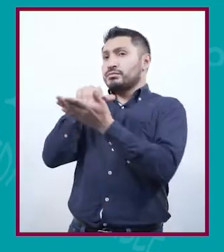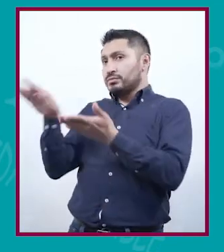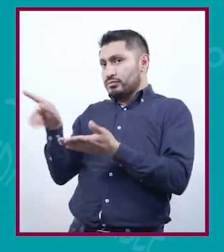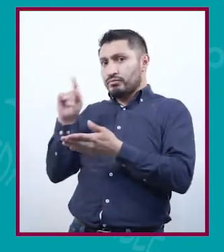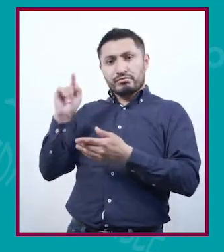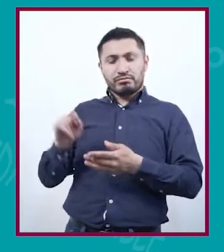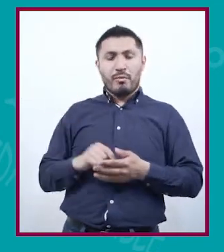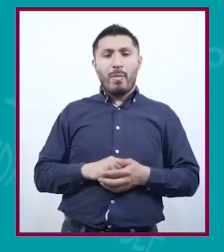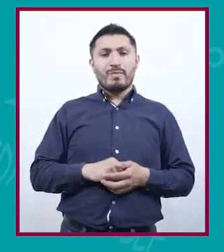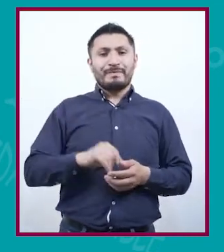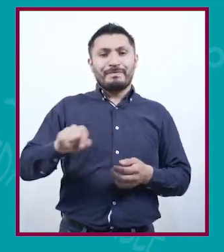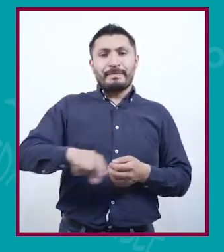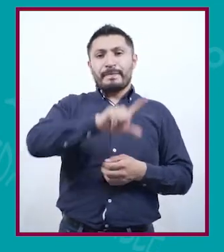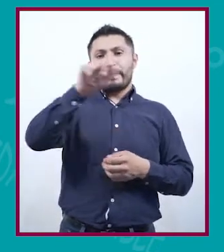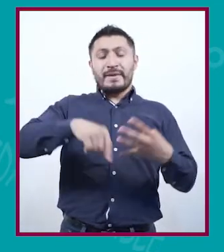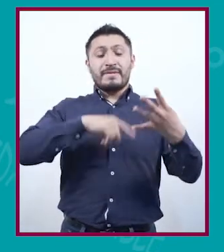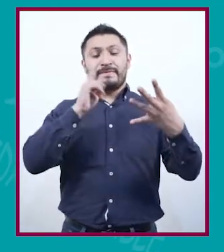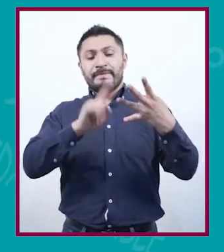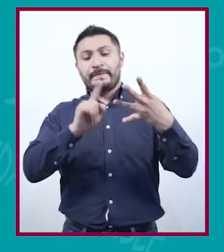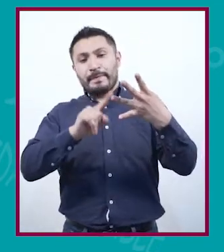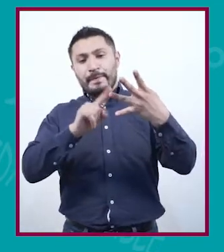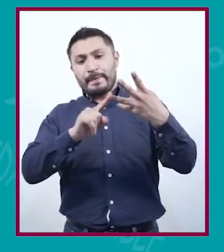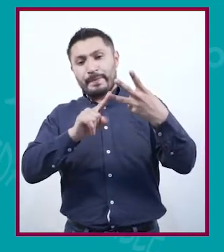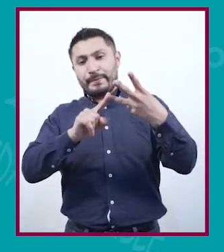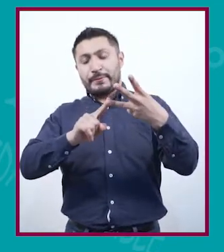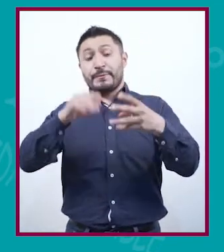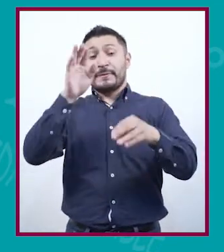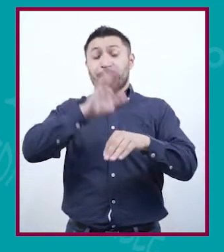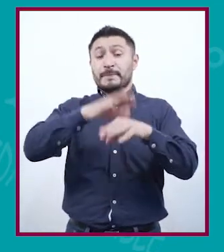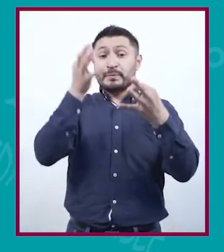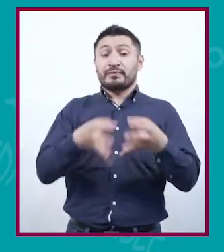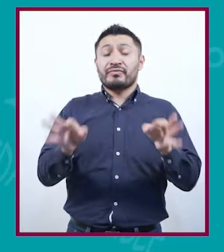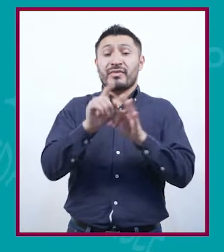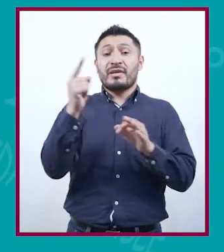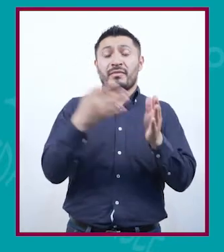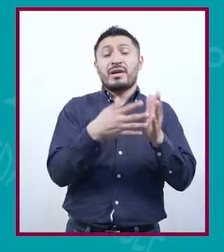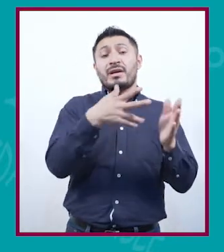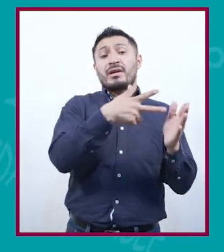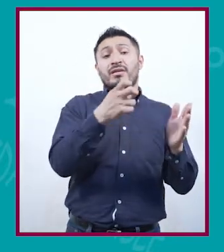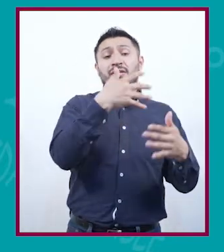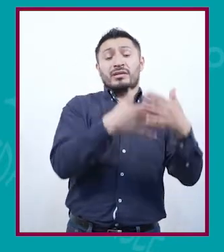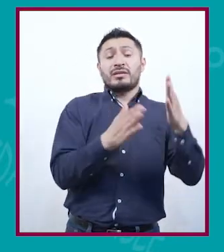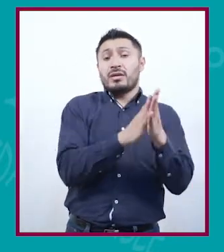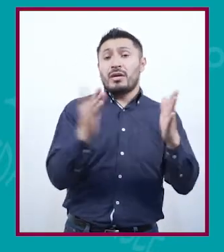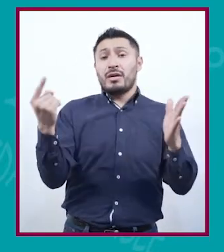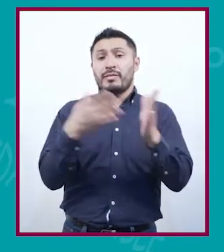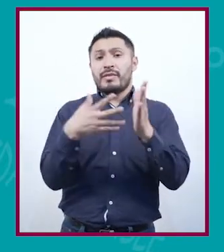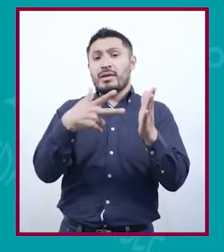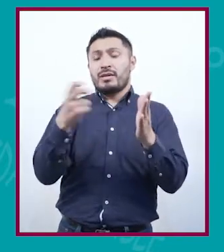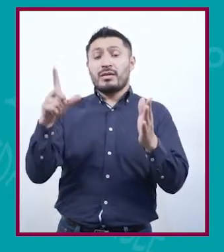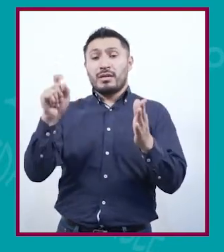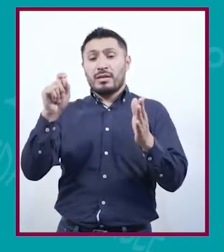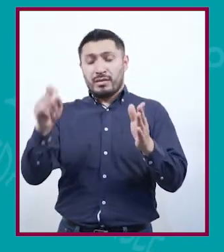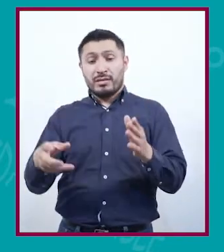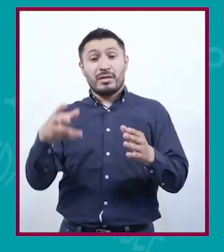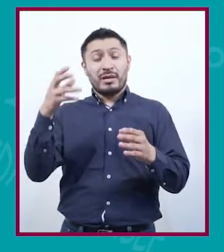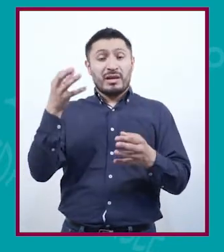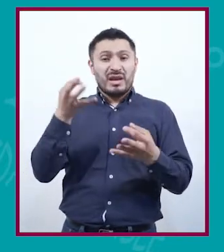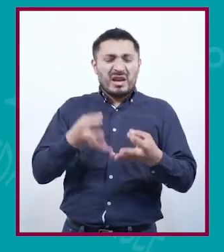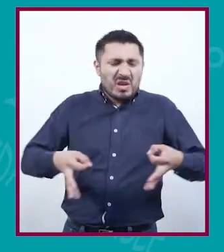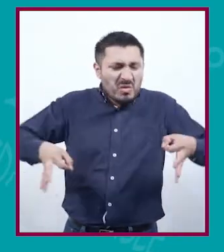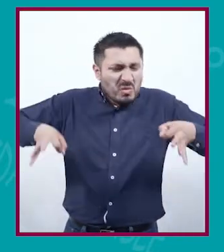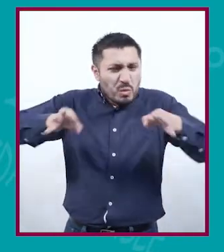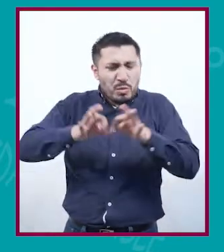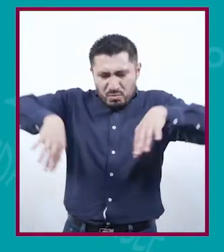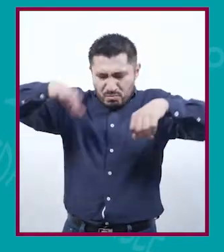española. Después entró la tercera etapa, una de las más importantes, 1815 a 1820, que fue con